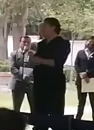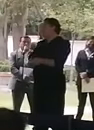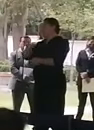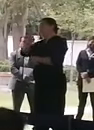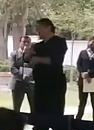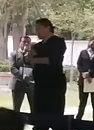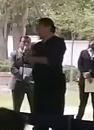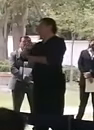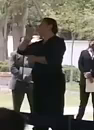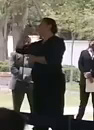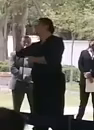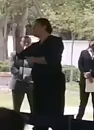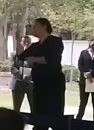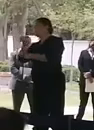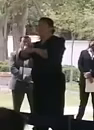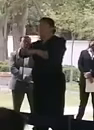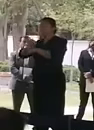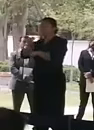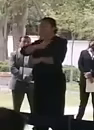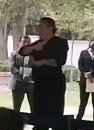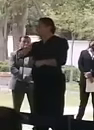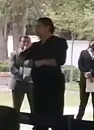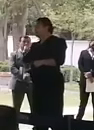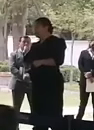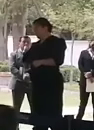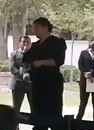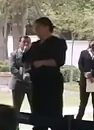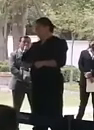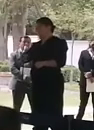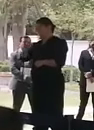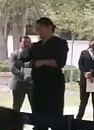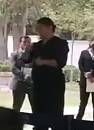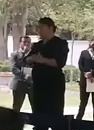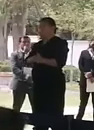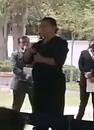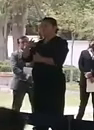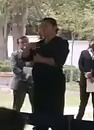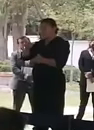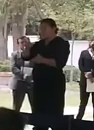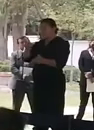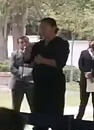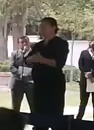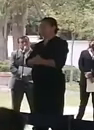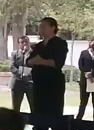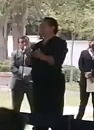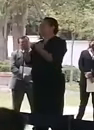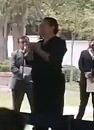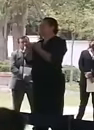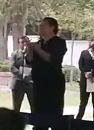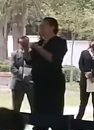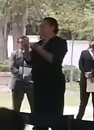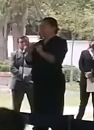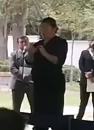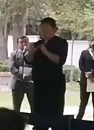estatal, municipal, pero también los sectores civiles de la